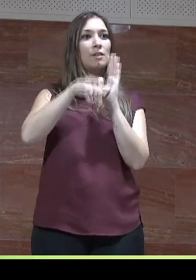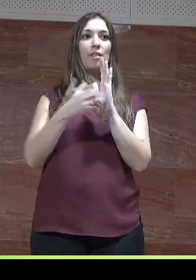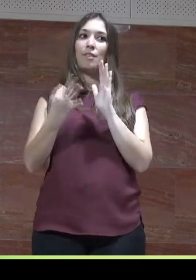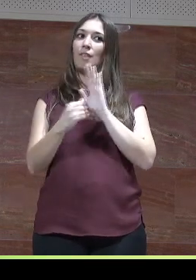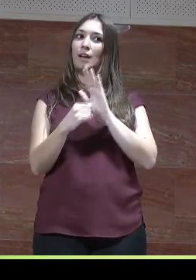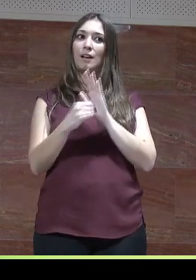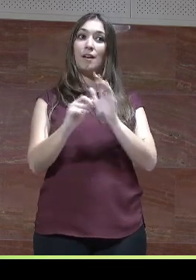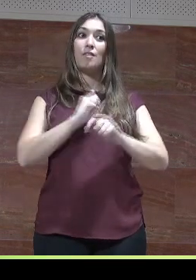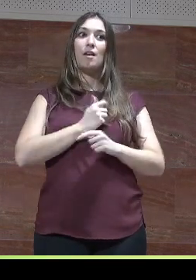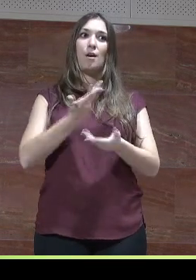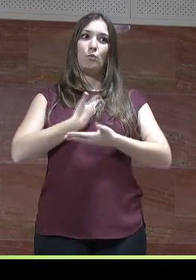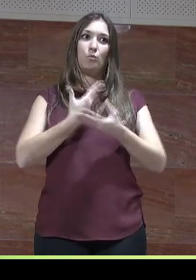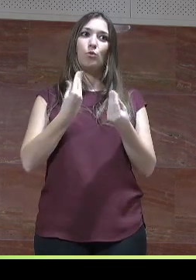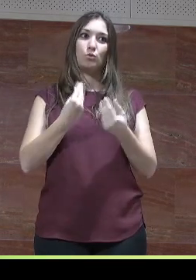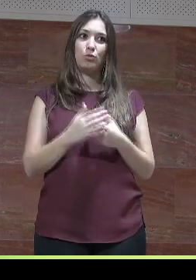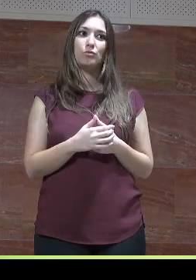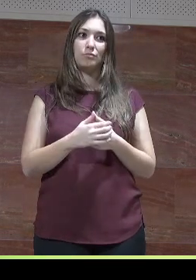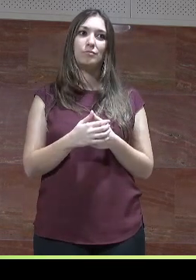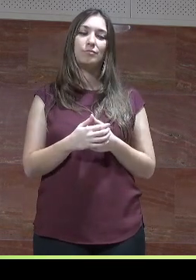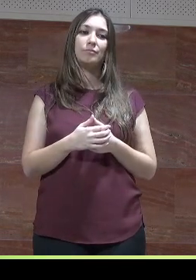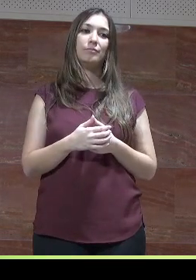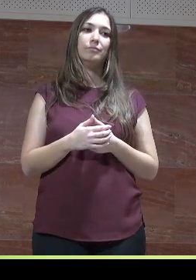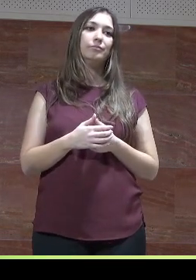facilita un montón el asunto.